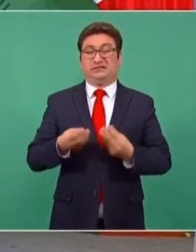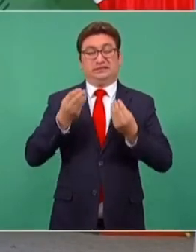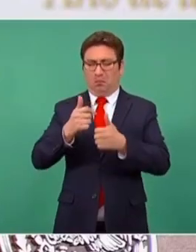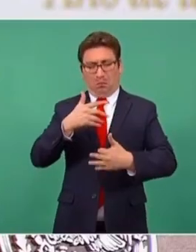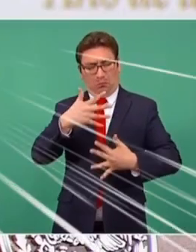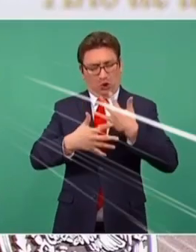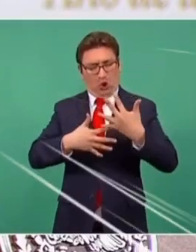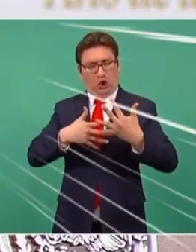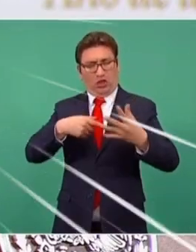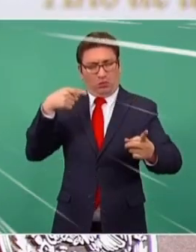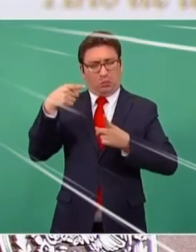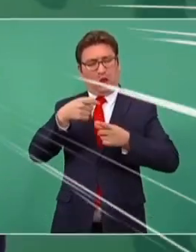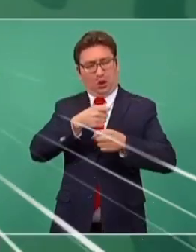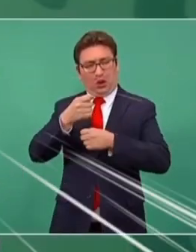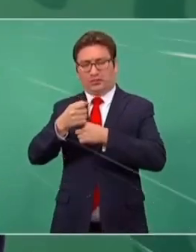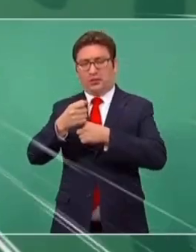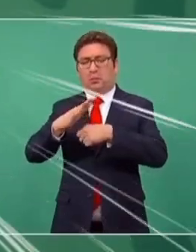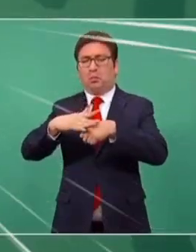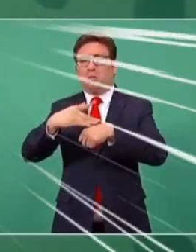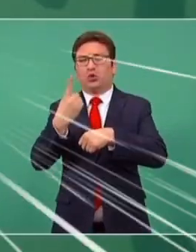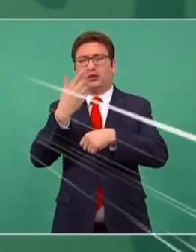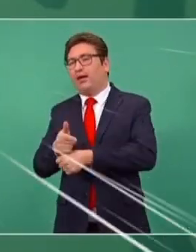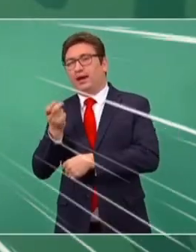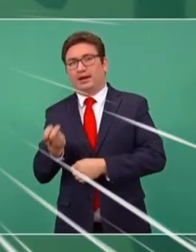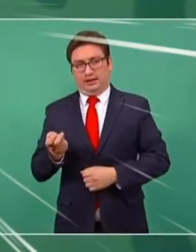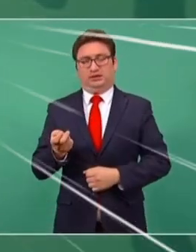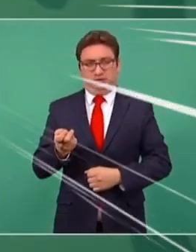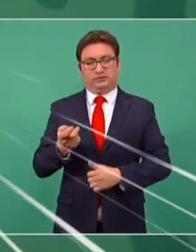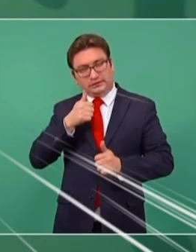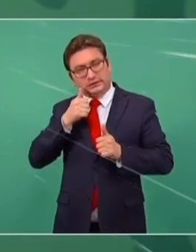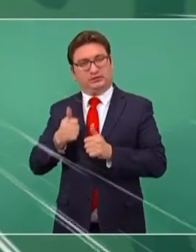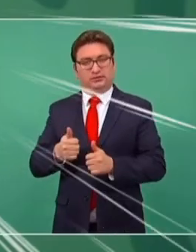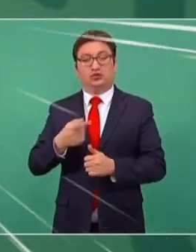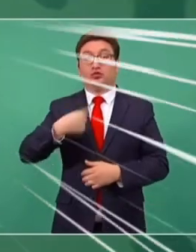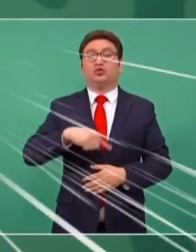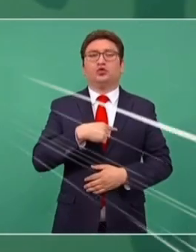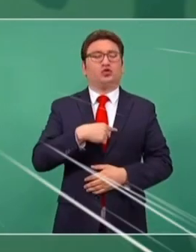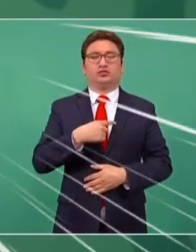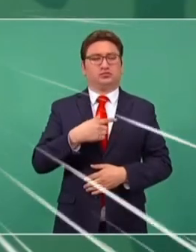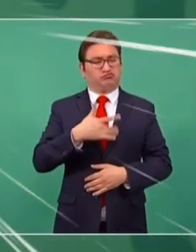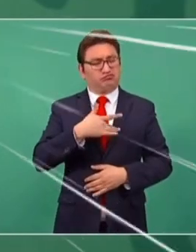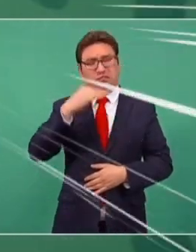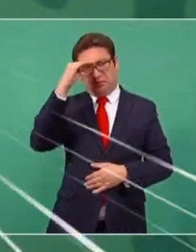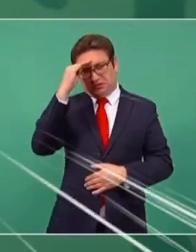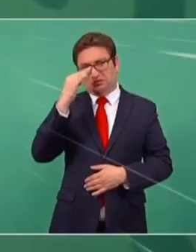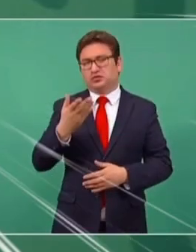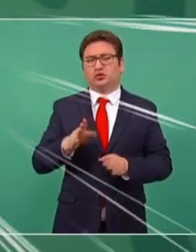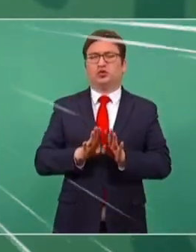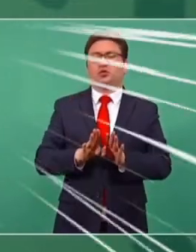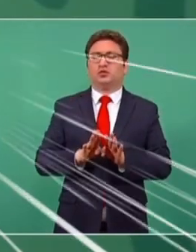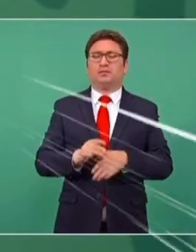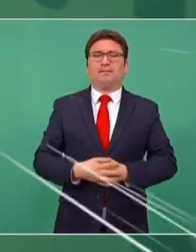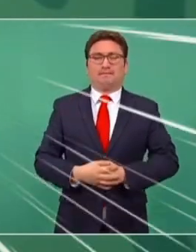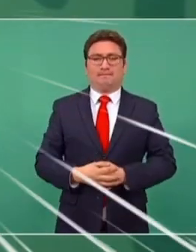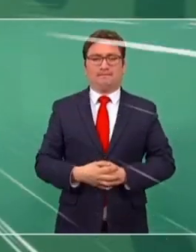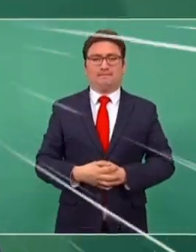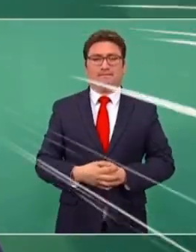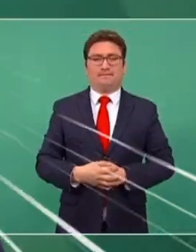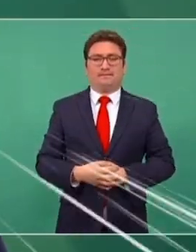muchísimo. Nosotros somos partidarios de la concepción según la cual